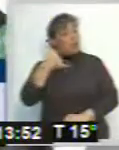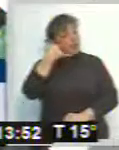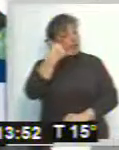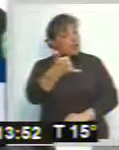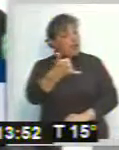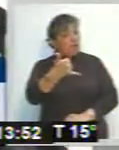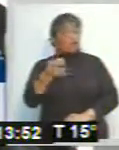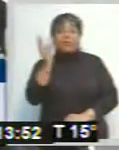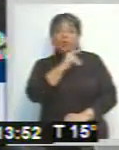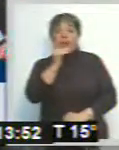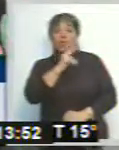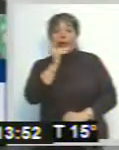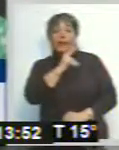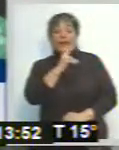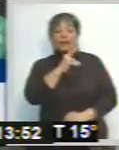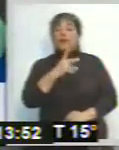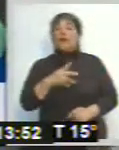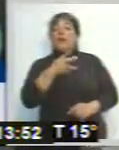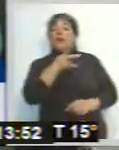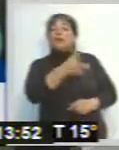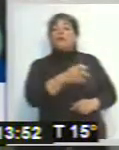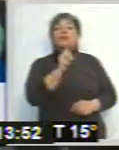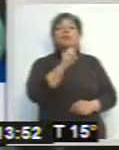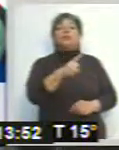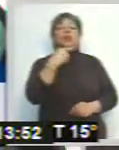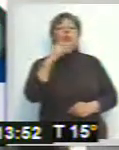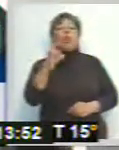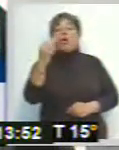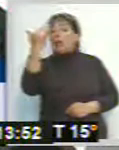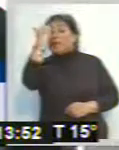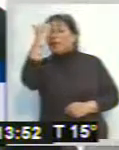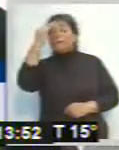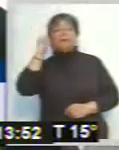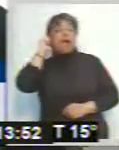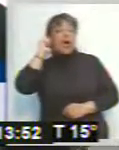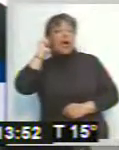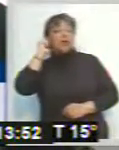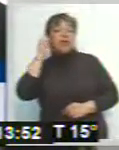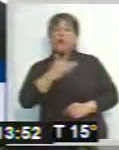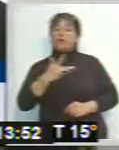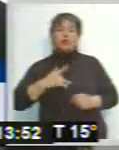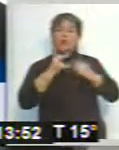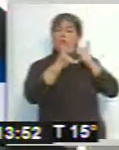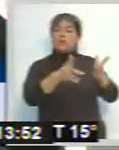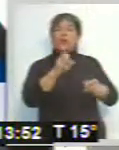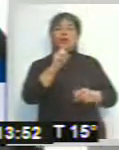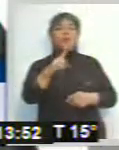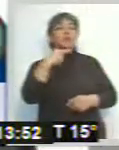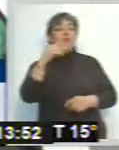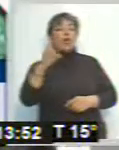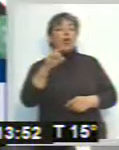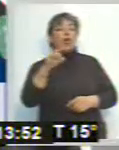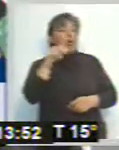Denuncia de una mujer en representación de su hijo de 15 años. Esta señora manifestaba que su hijo había sido